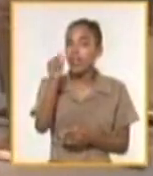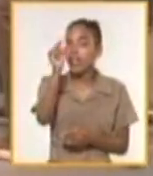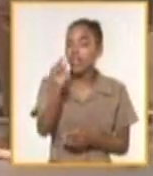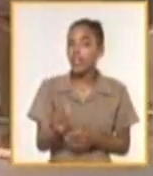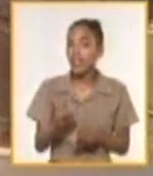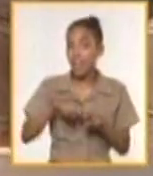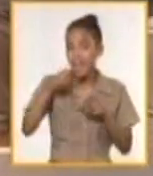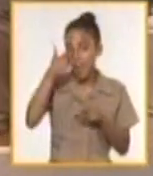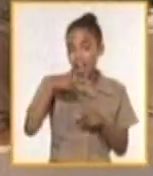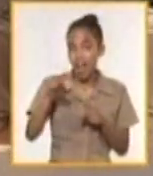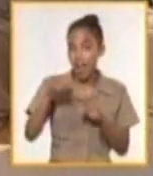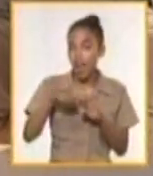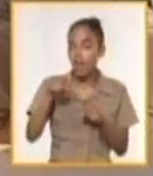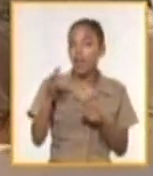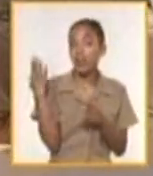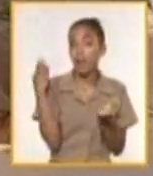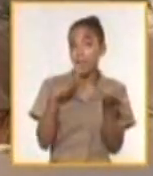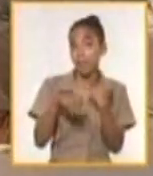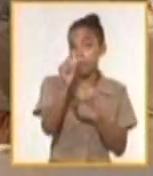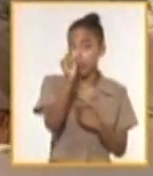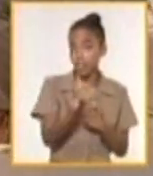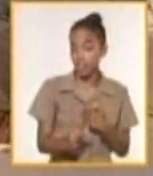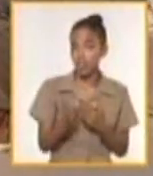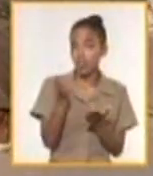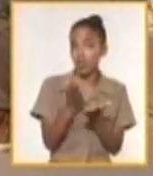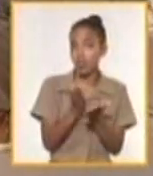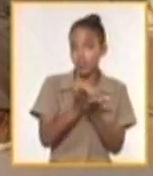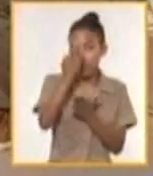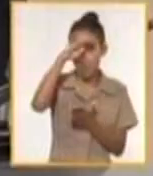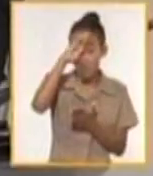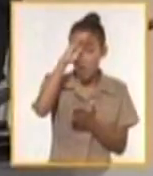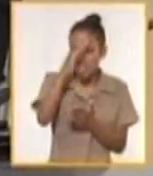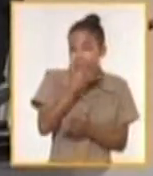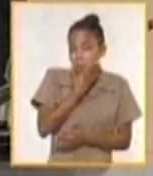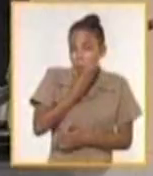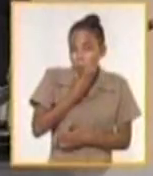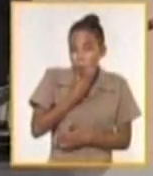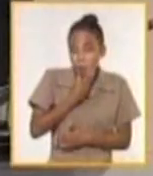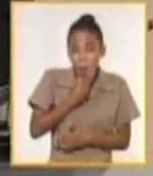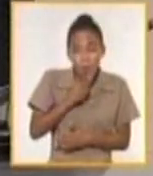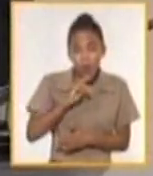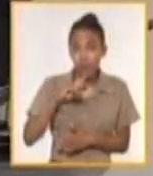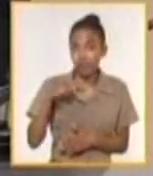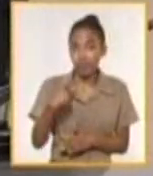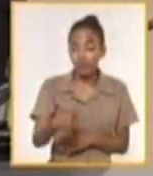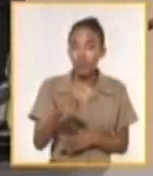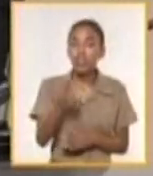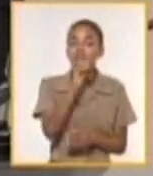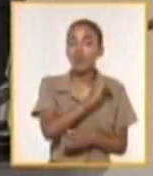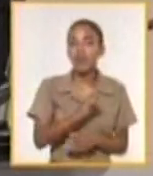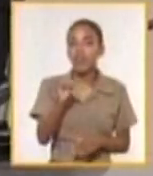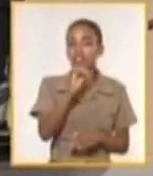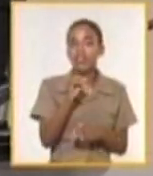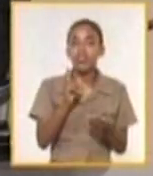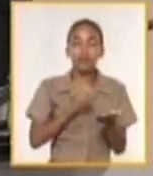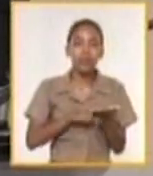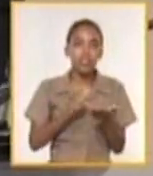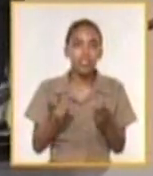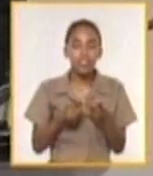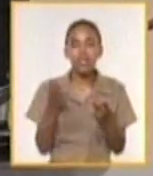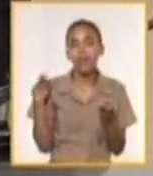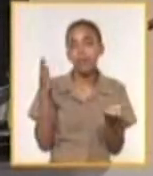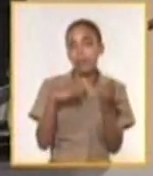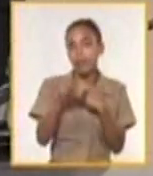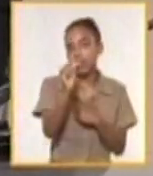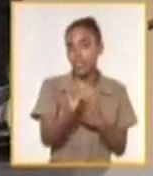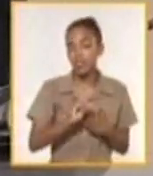ministro más joven de la educación cubana, de haber sido organizador del partido y de haber sido ministro de Cultura durante muchos